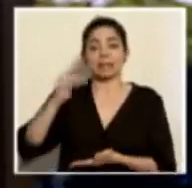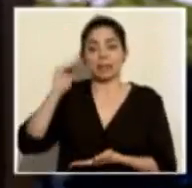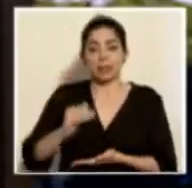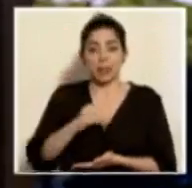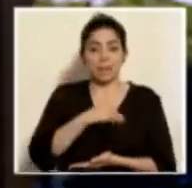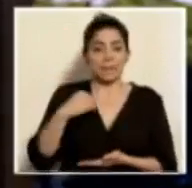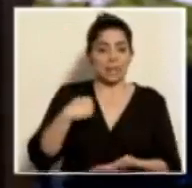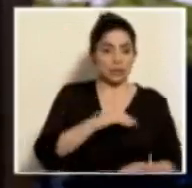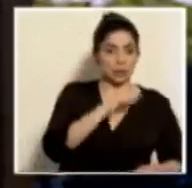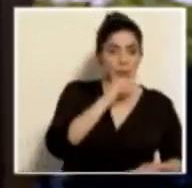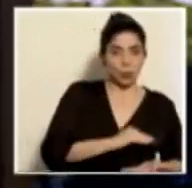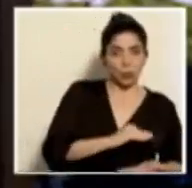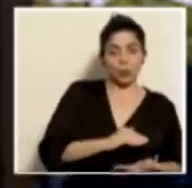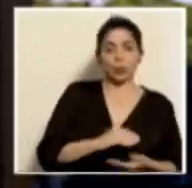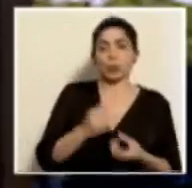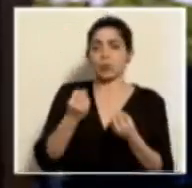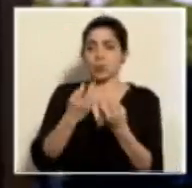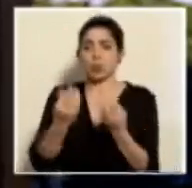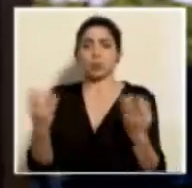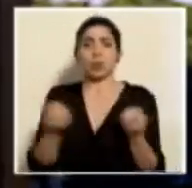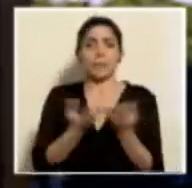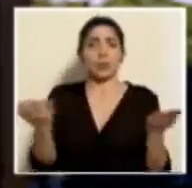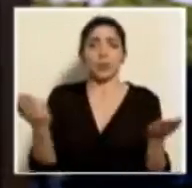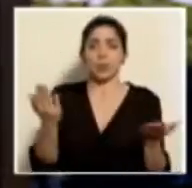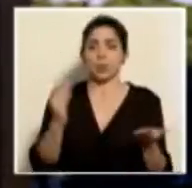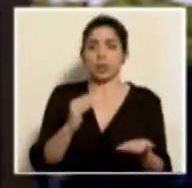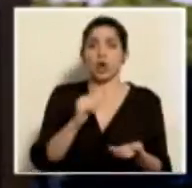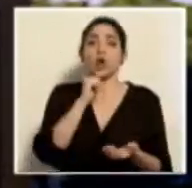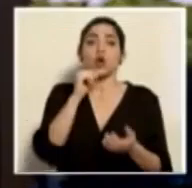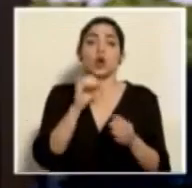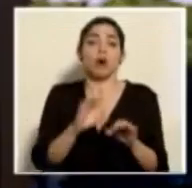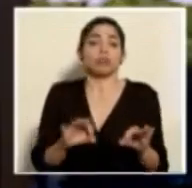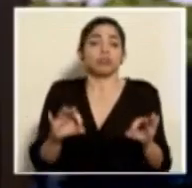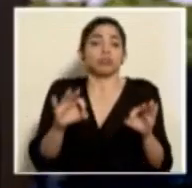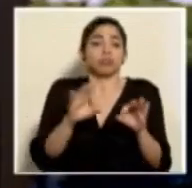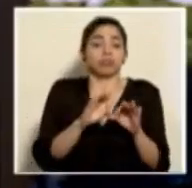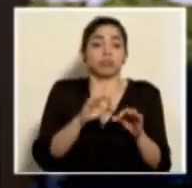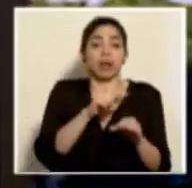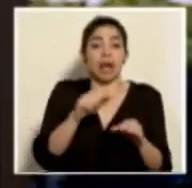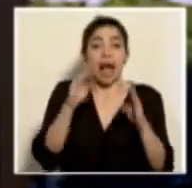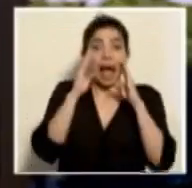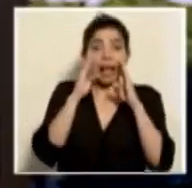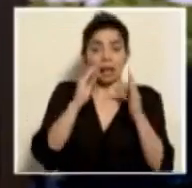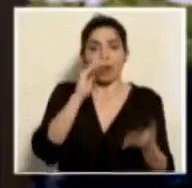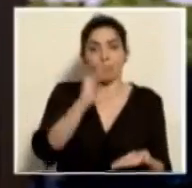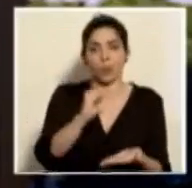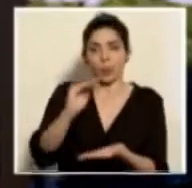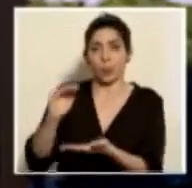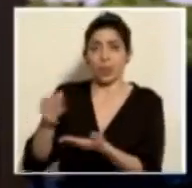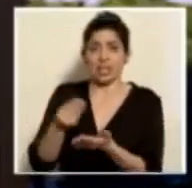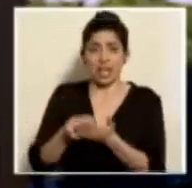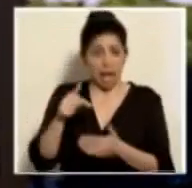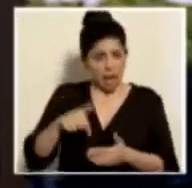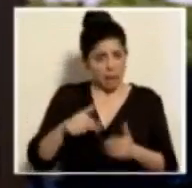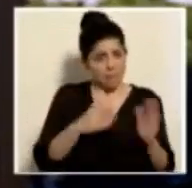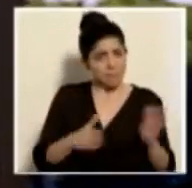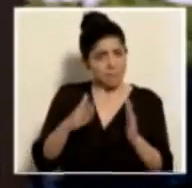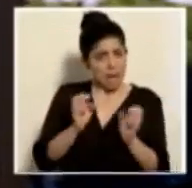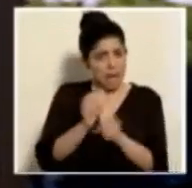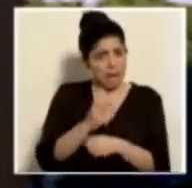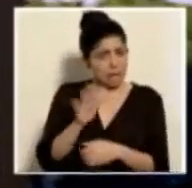ministros, legisladores, gran parte del sector público no esencial que está atendiendo la pandemia en la primera línea. ¿Aquí van a hacer algo de eso